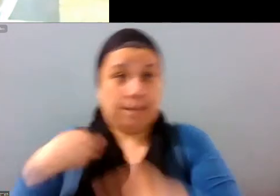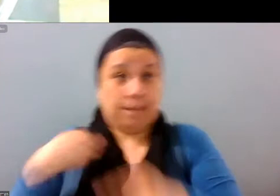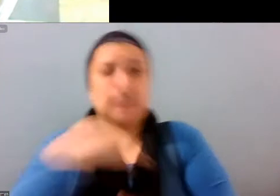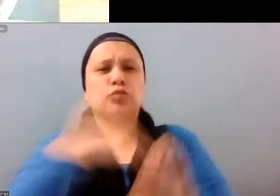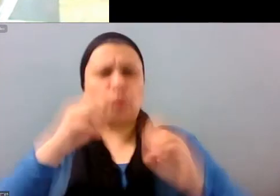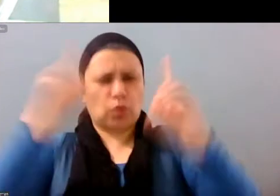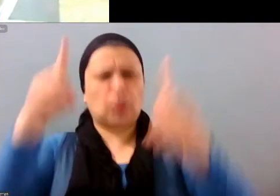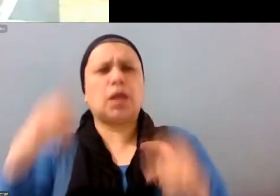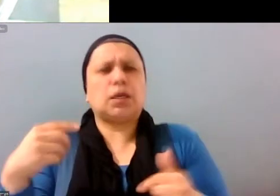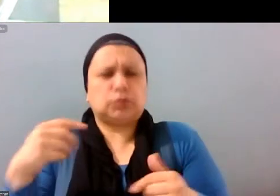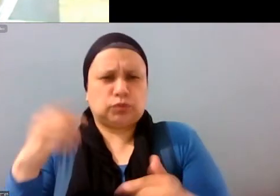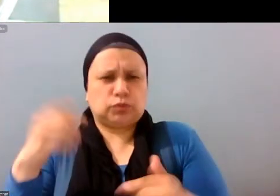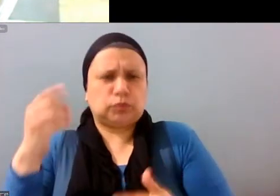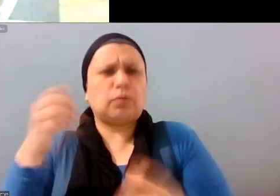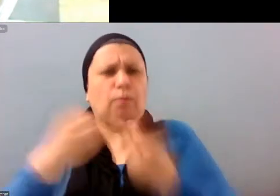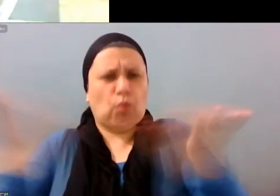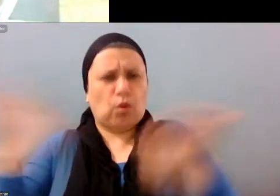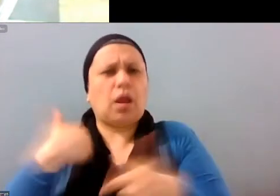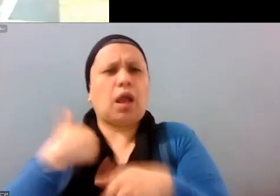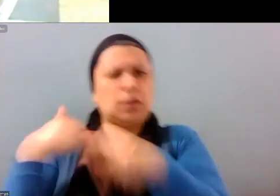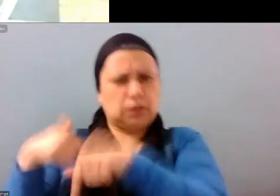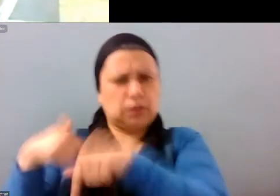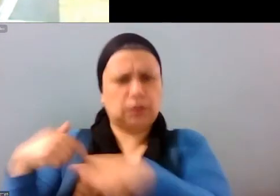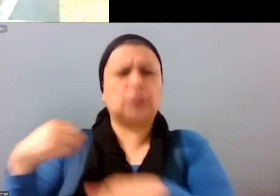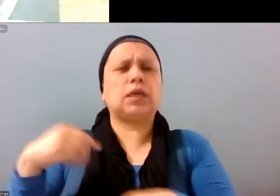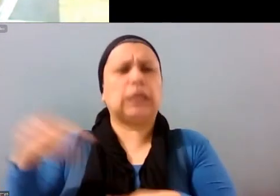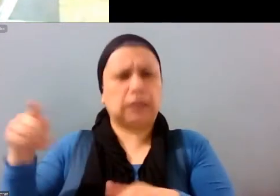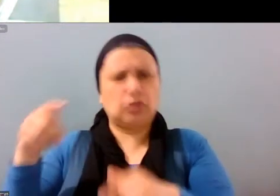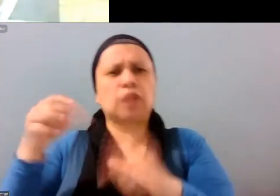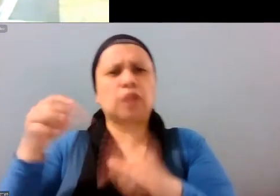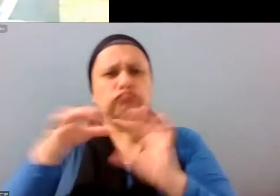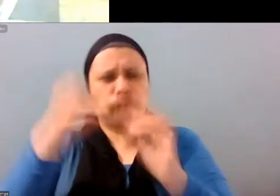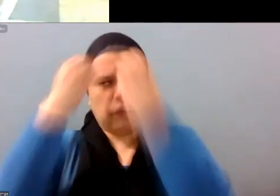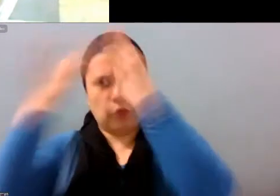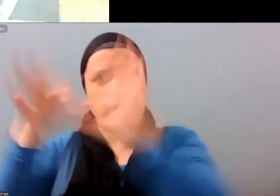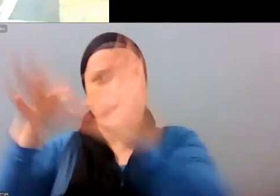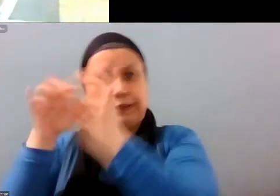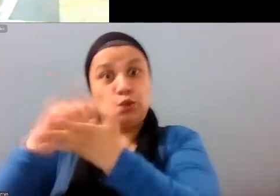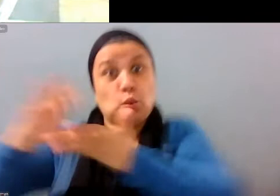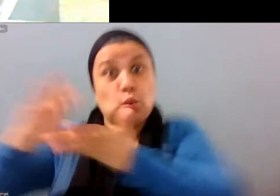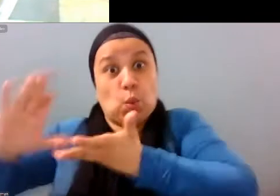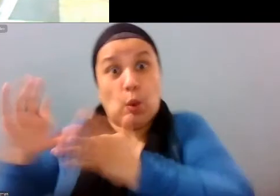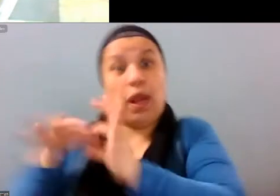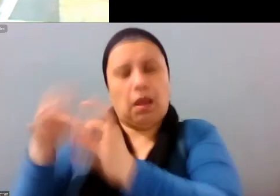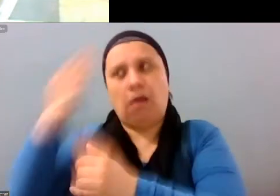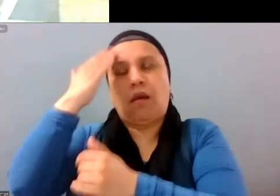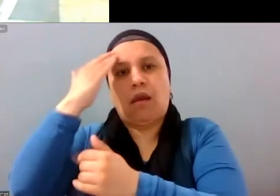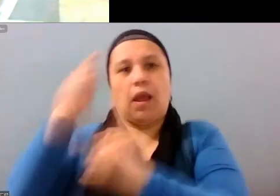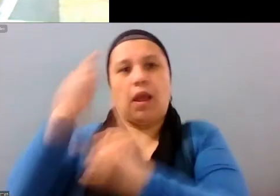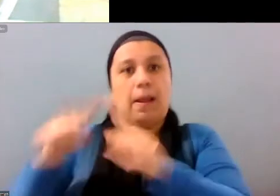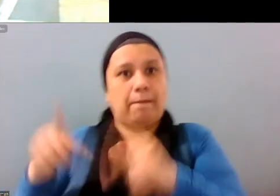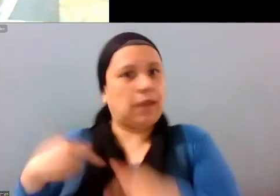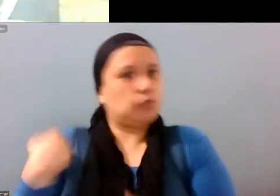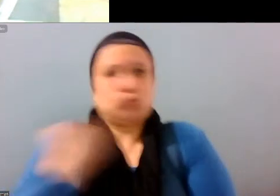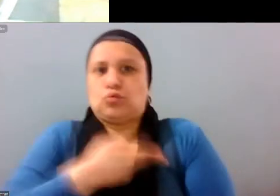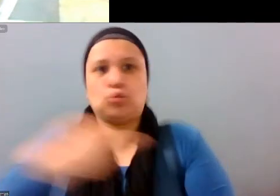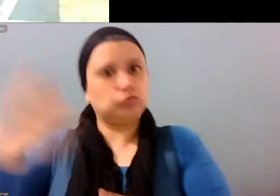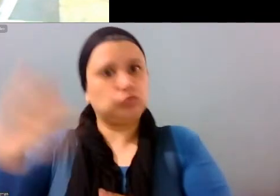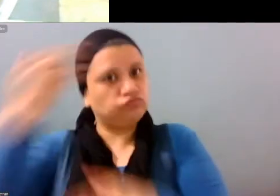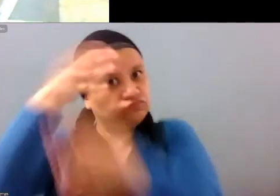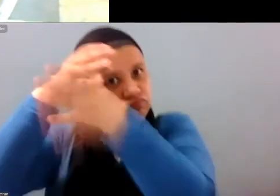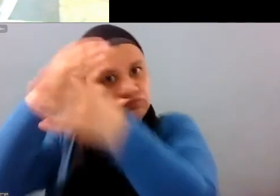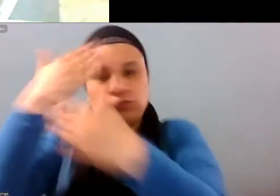trabajado y ha tenido información relativa a los centros educativos pero no era nuestra expertiz específicamente saber las